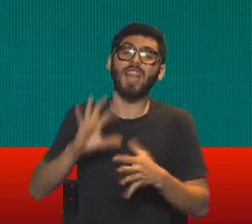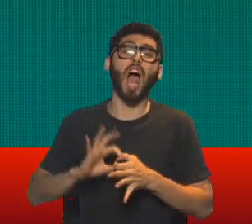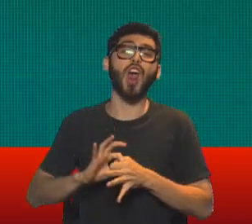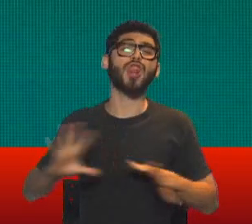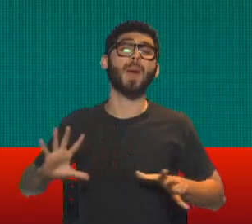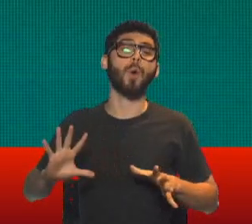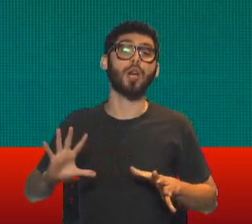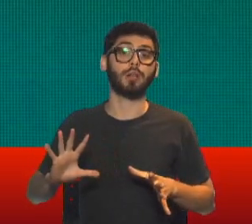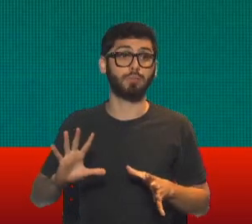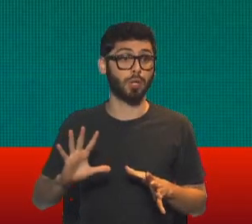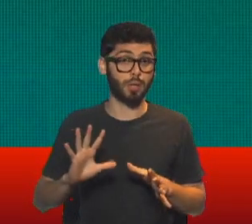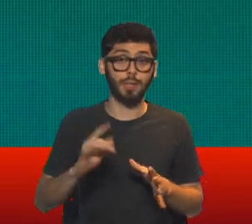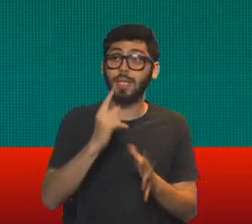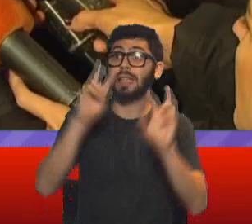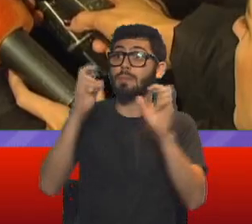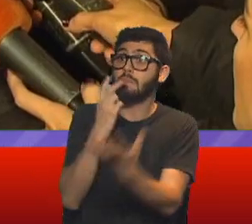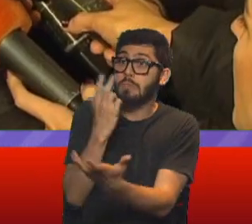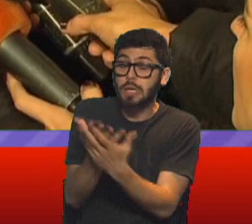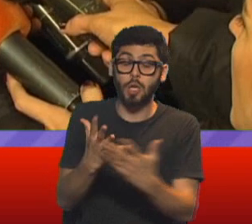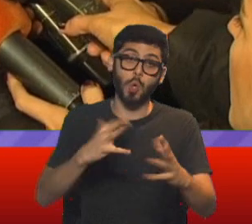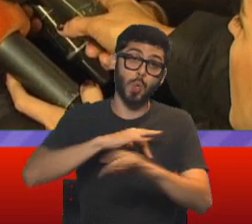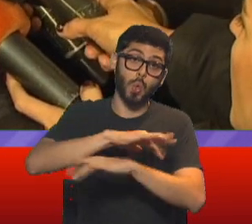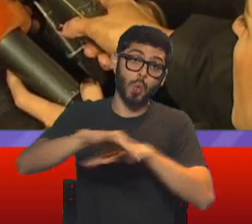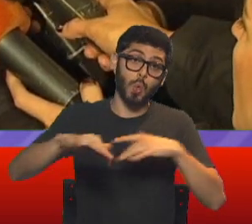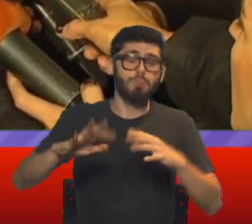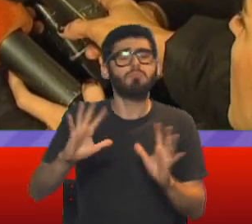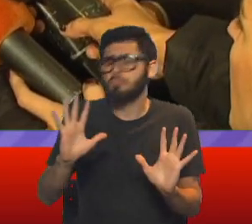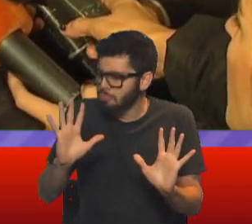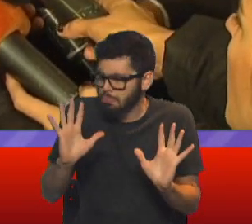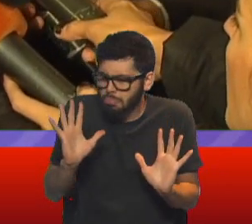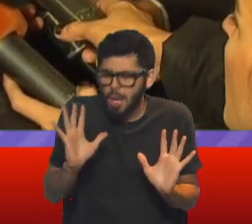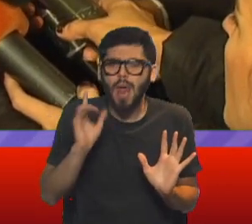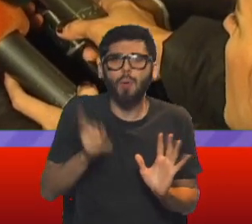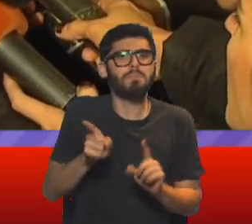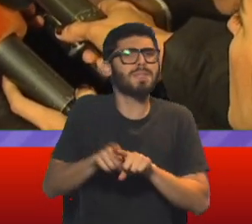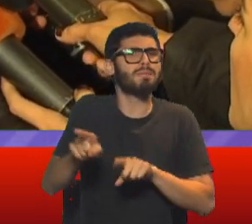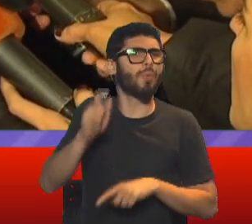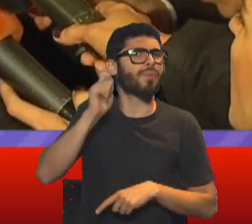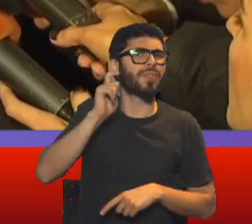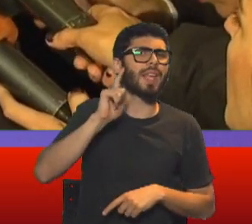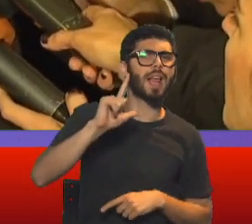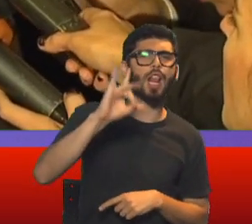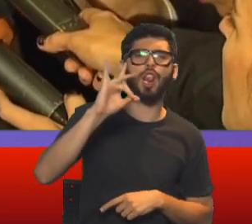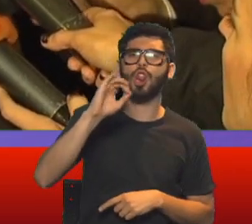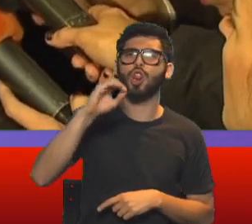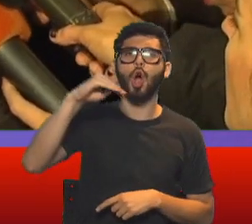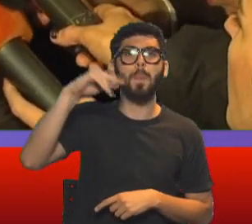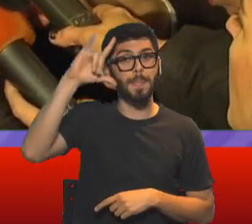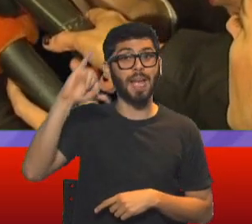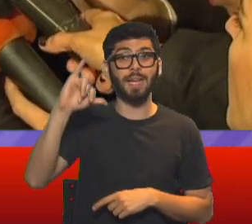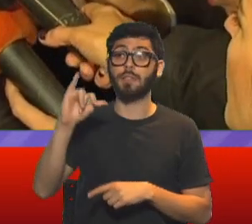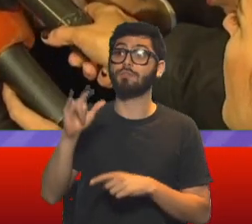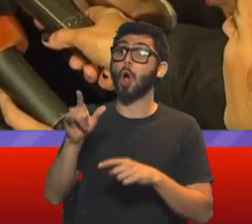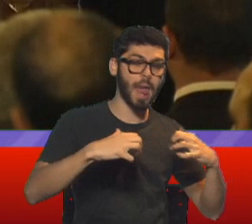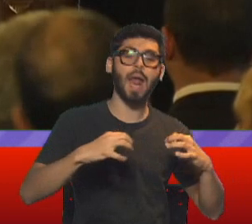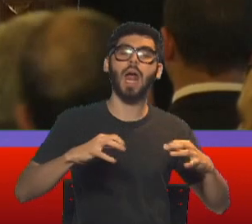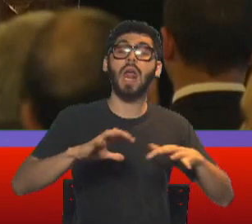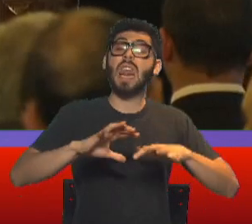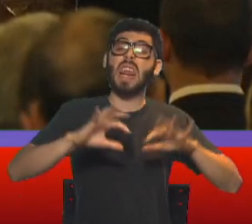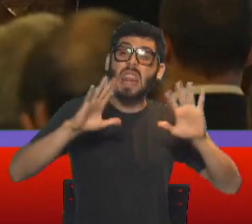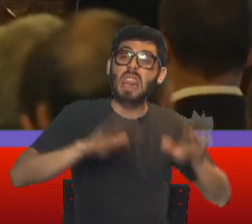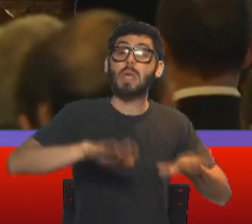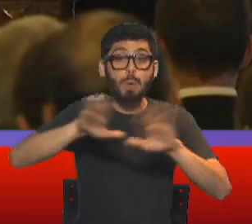hizo un diagnóstico y propuestas de reforma de todo el Poder Judicial integral y pensado como una política pública, más allá que nos